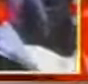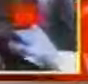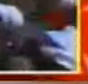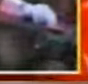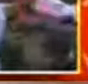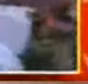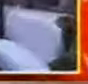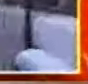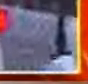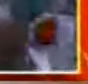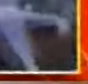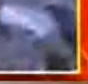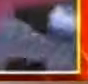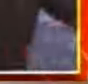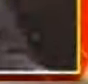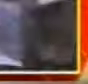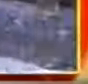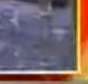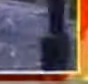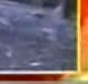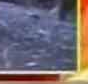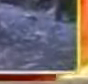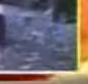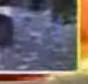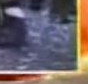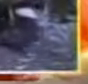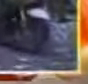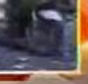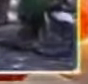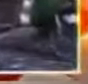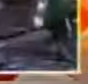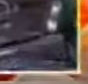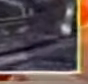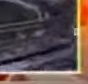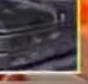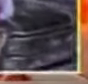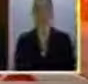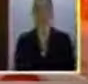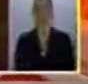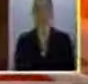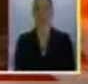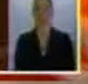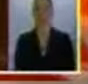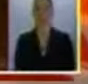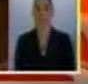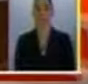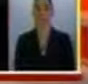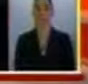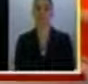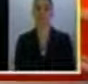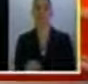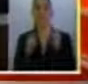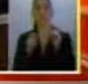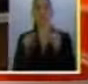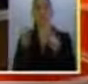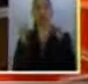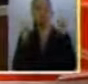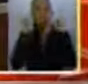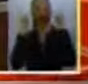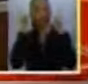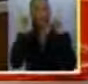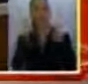el poder legislativo, porque una cosa es el proyecto que se presenta y otro es lo que sale después de la discusión parlamentaria. Ahí